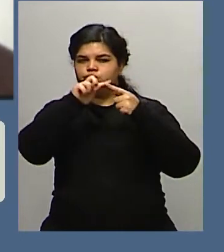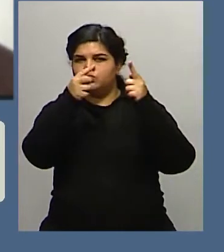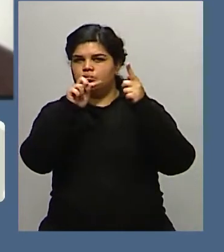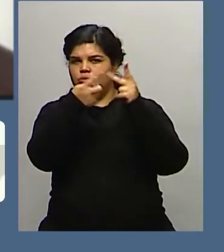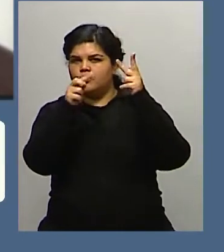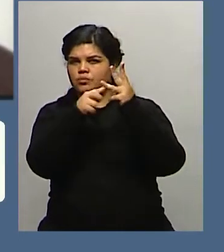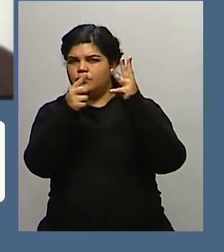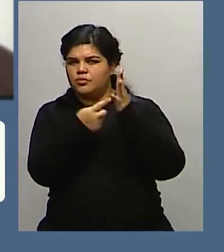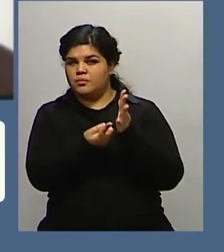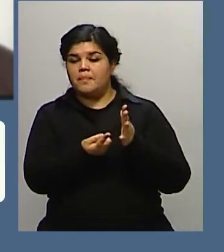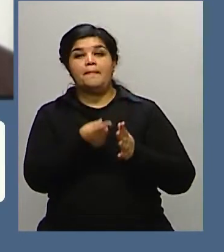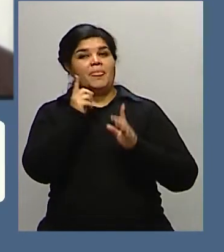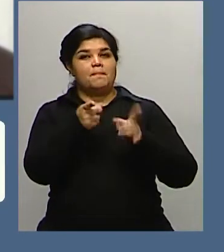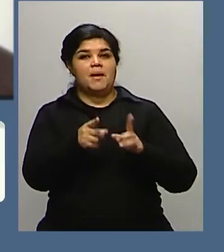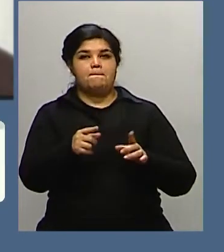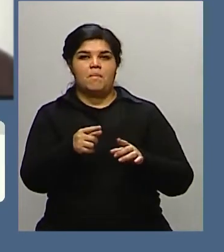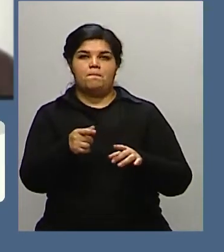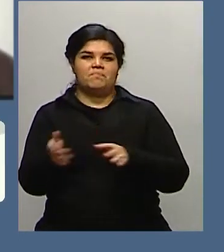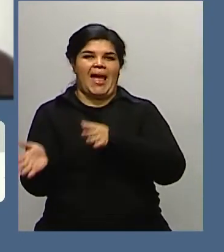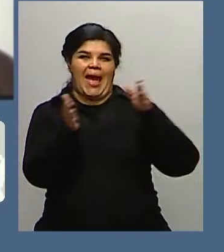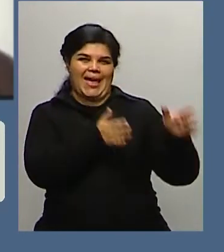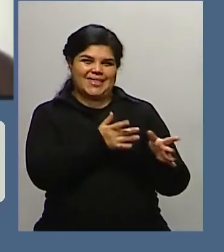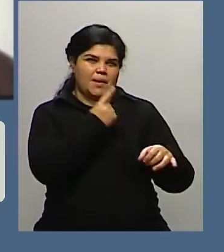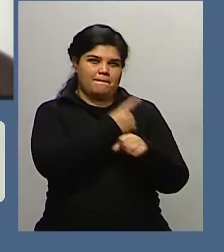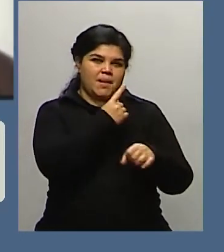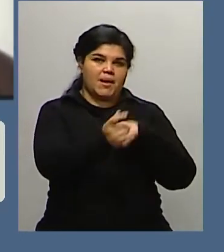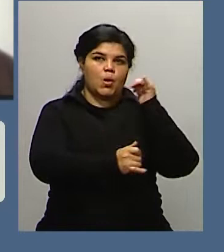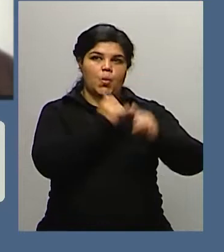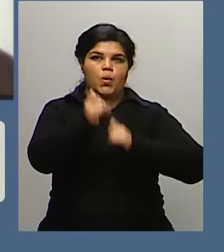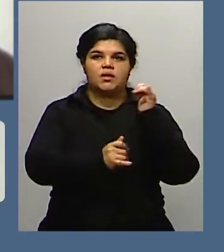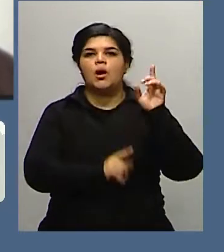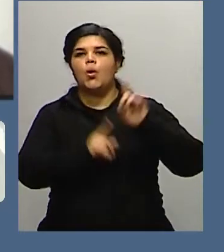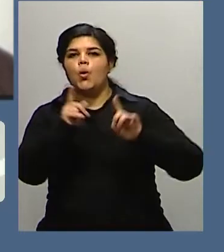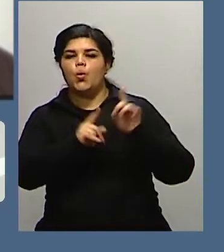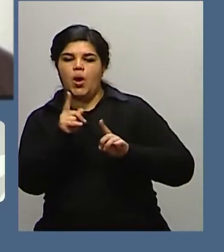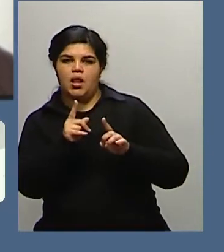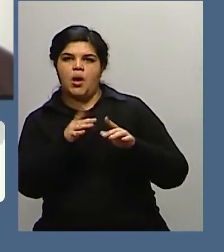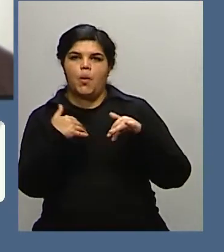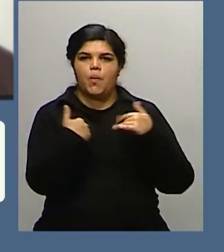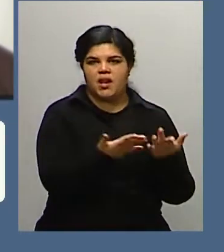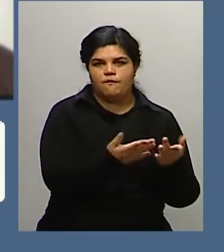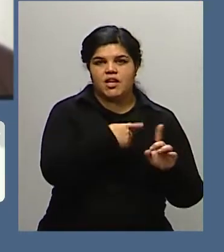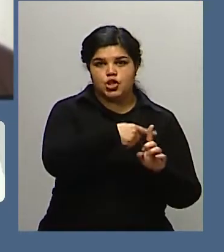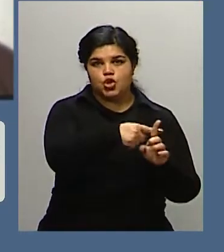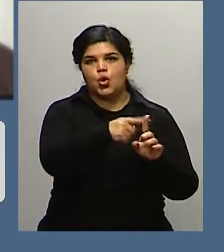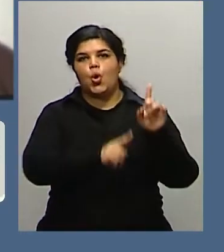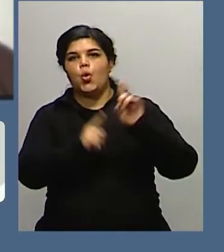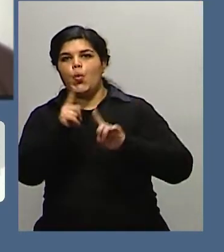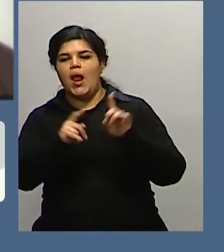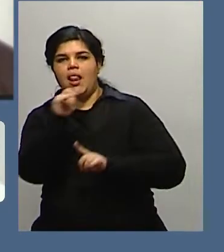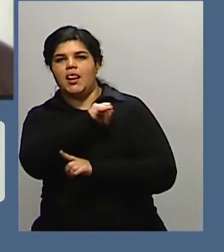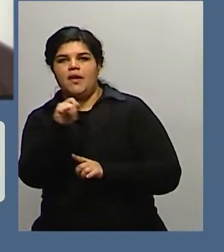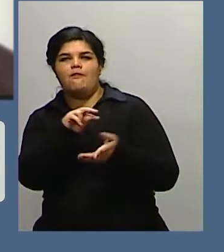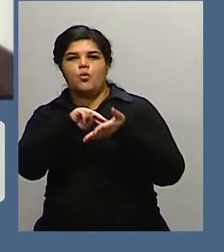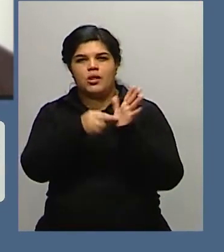bloque anterior, particularmente en los efectos, beneficios, oportunidades y problemas, ¿no?, que ha traído todo este contexto